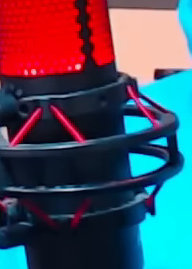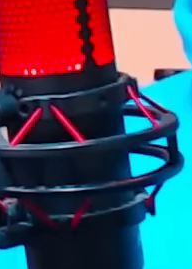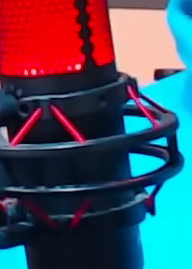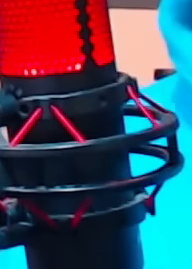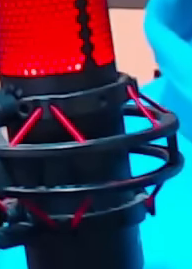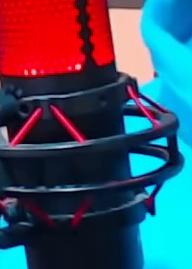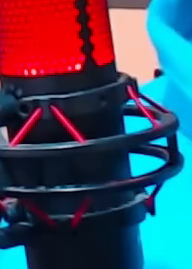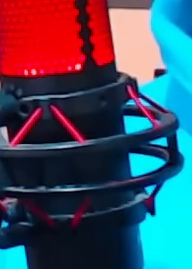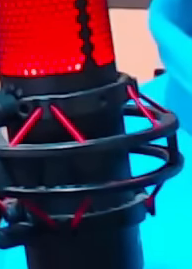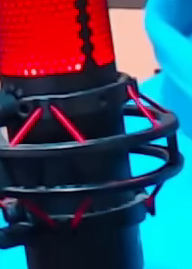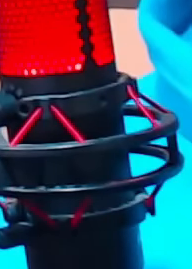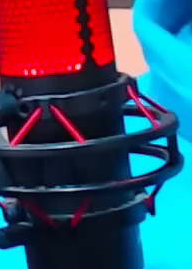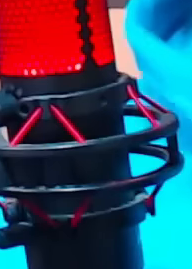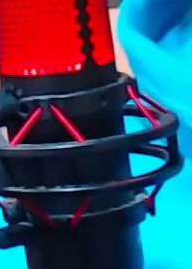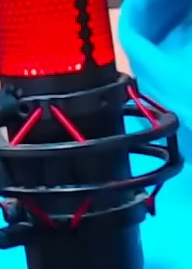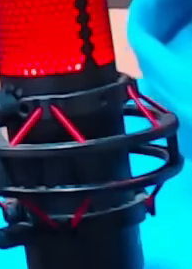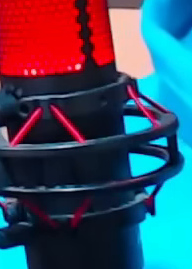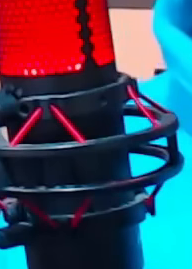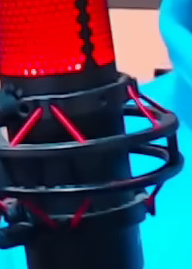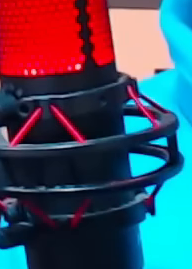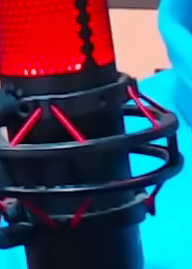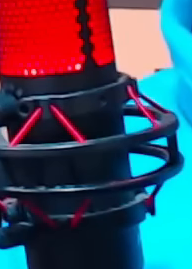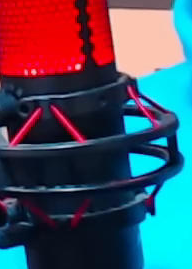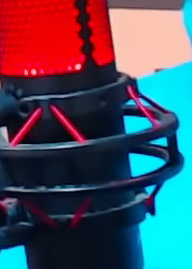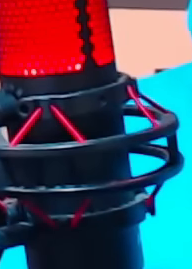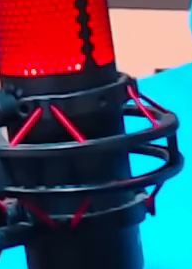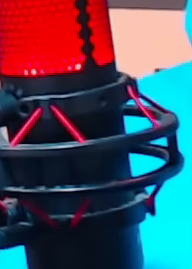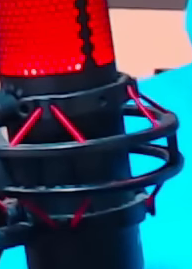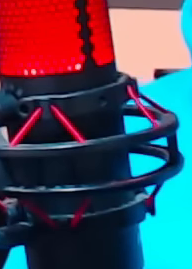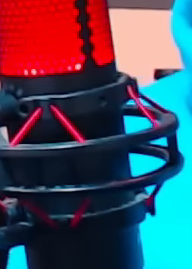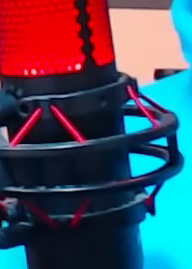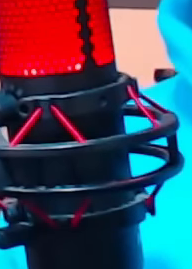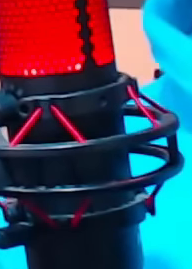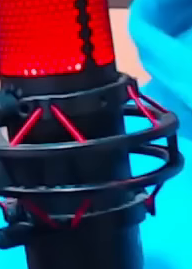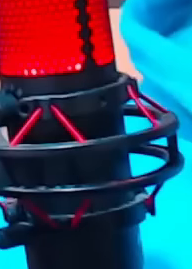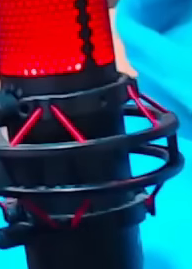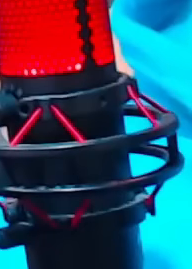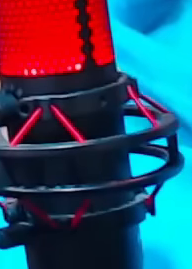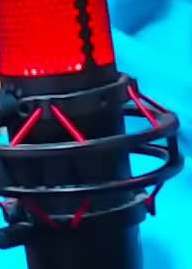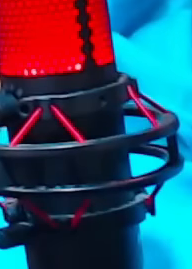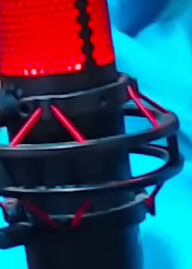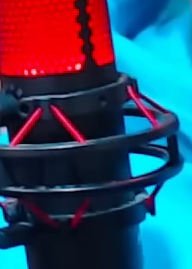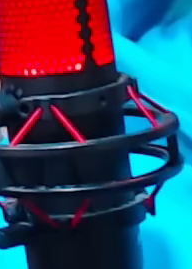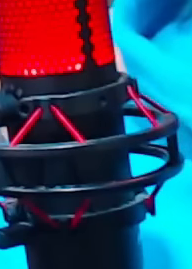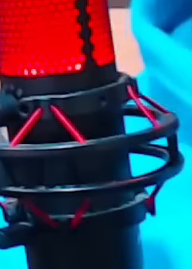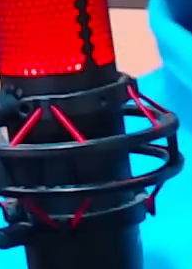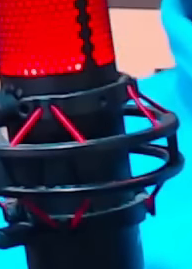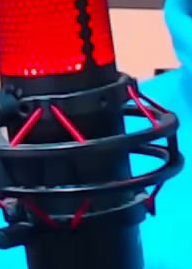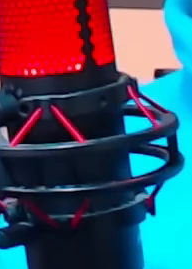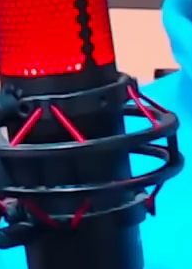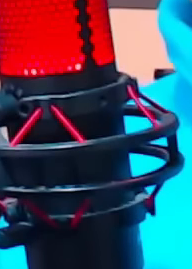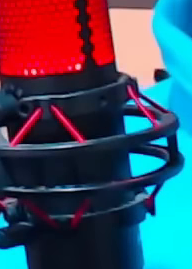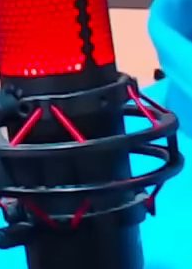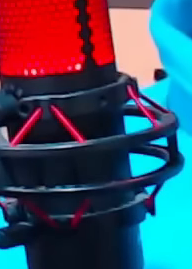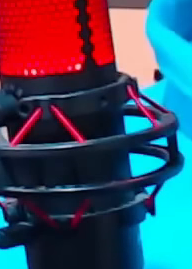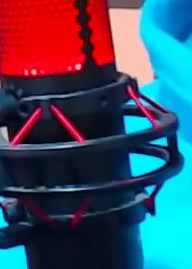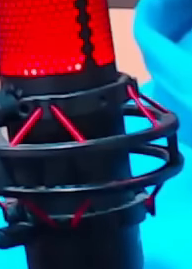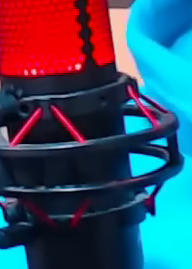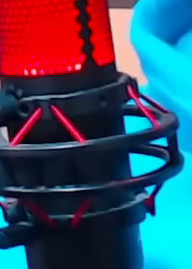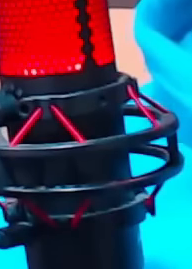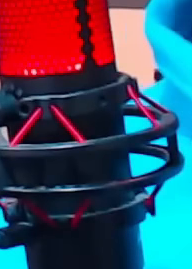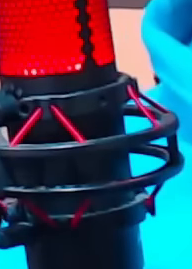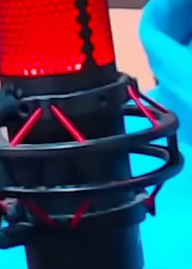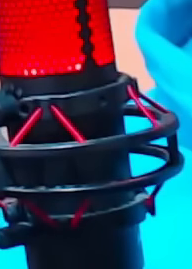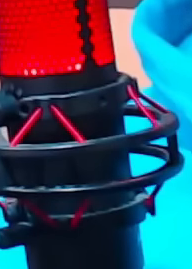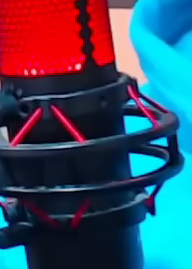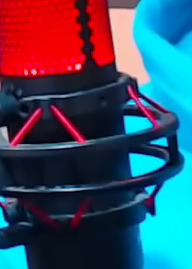a estos soldados, a estos héroes, ¿no? De aquellas batallas, de aquellos años. Mucha gente por Instagram estas semanas me recordaba, me decían, Juanito,